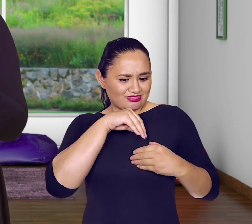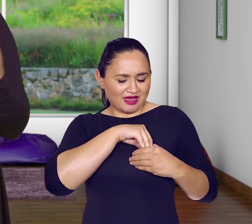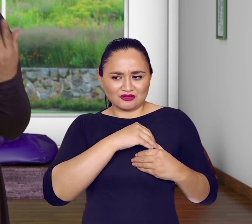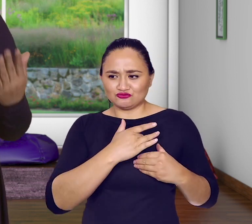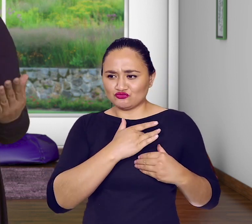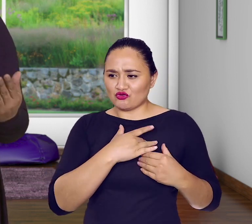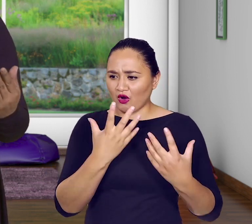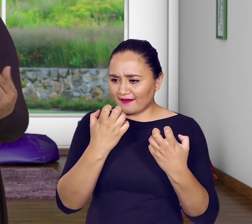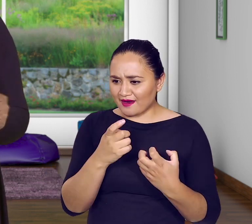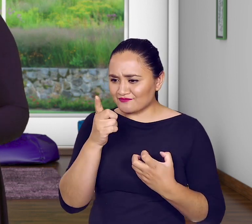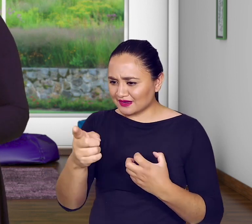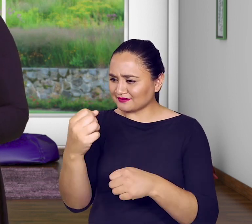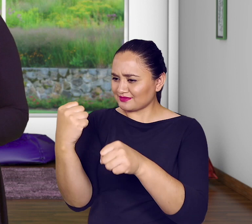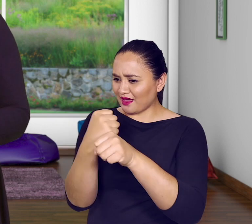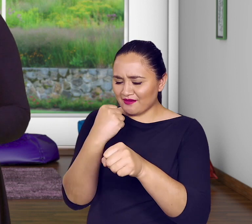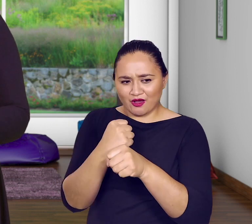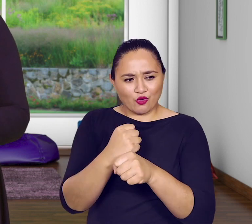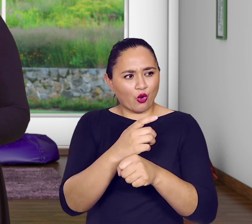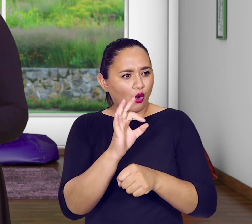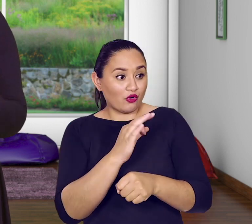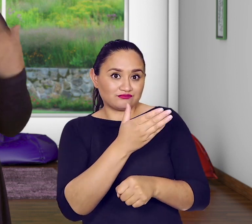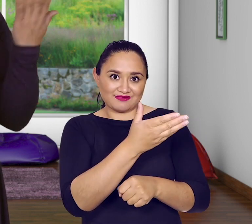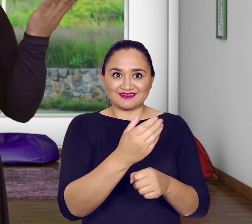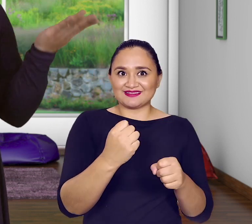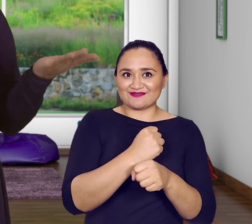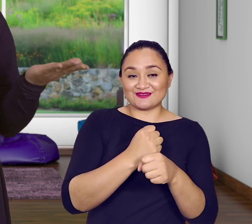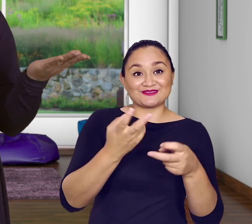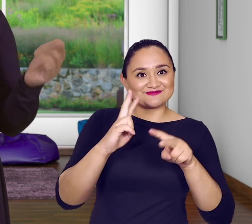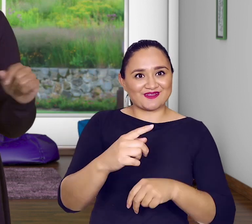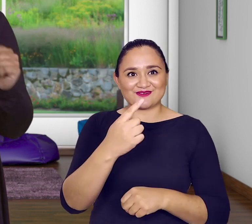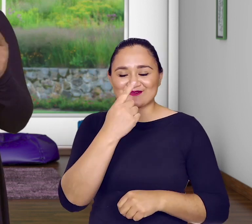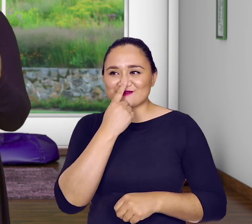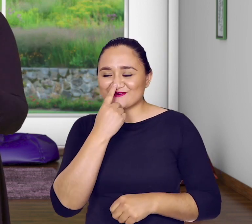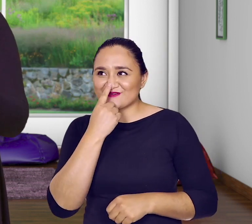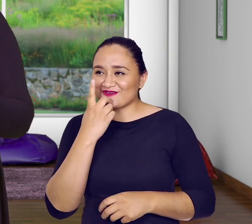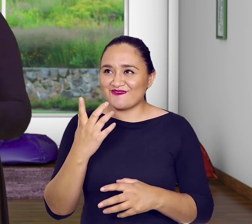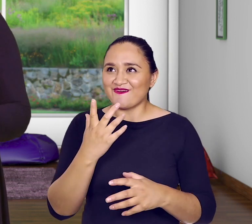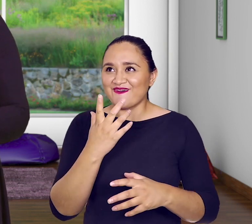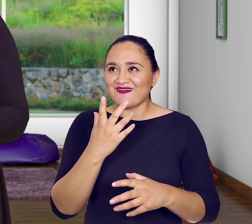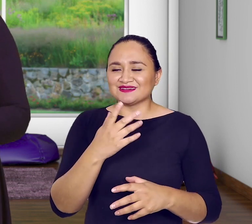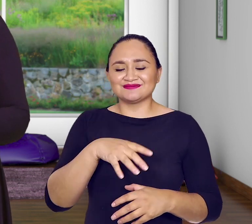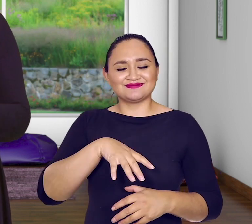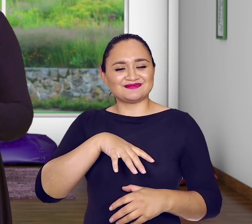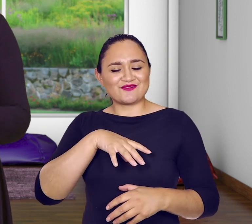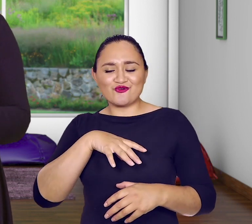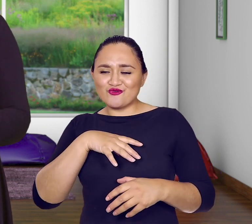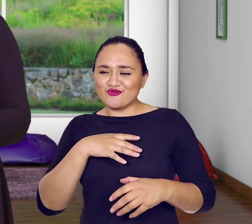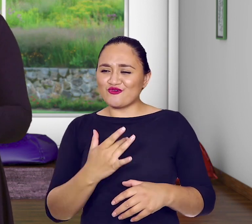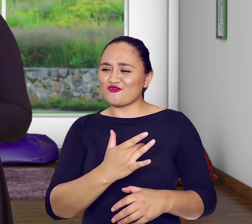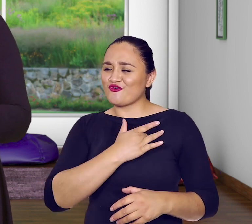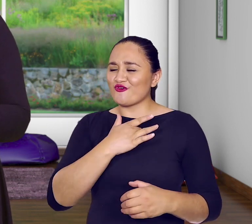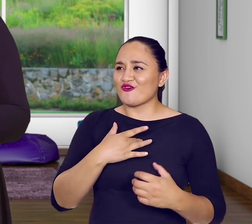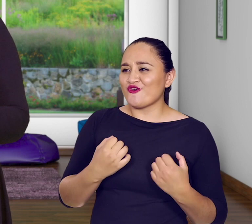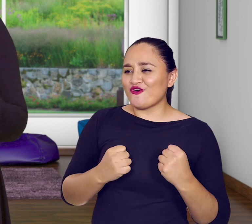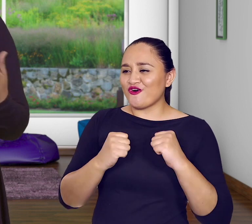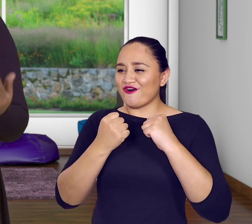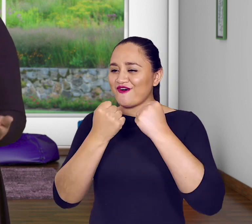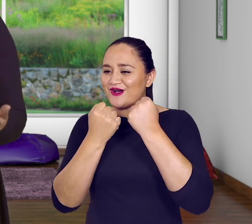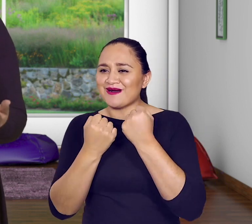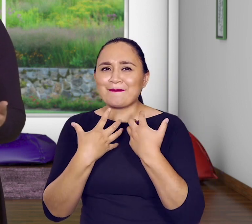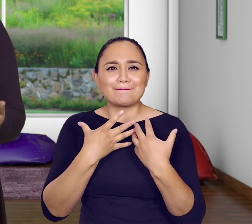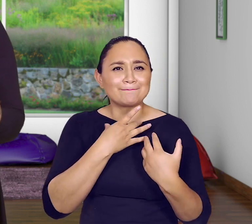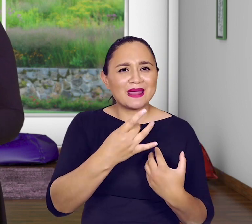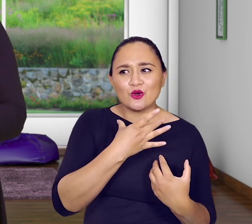persona por hacer algo también tiene que ver con la curiosidad el interés y el placer que te produce llevar a cabo